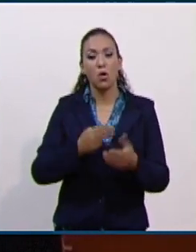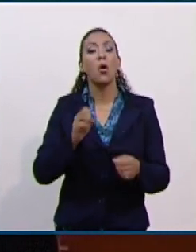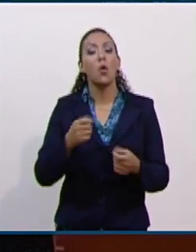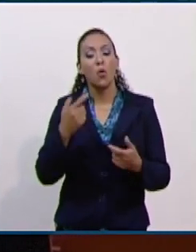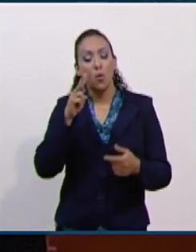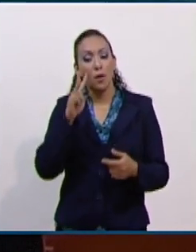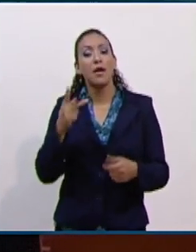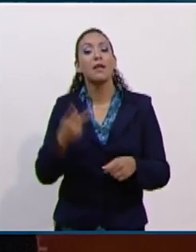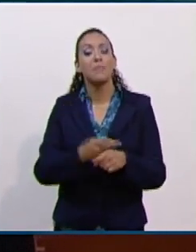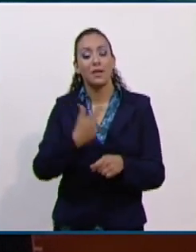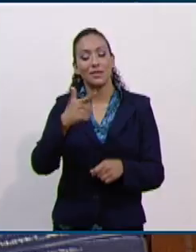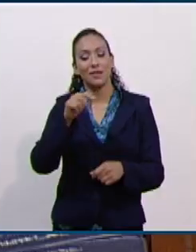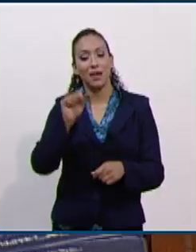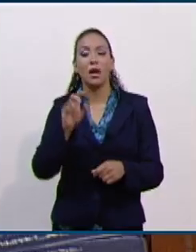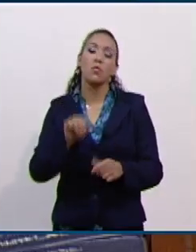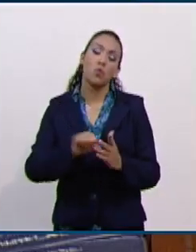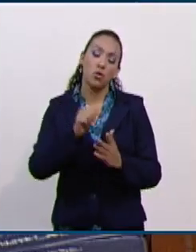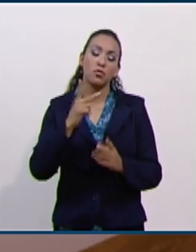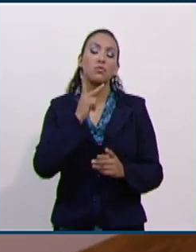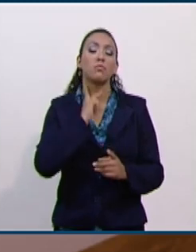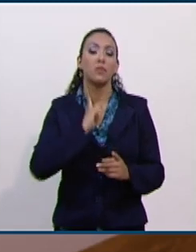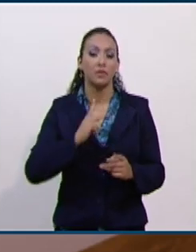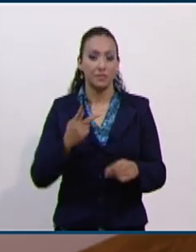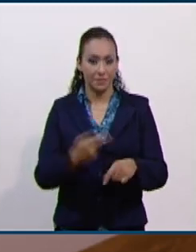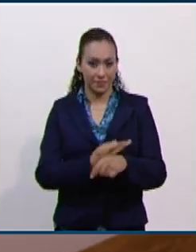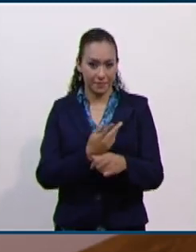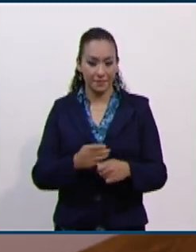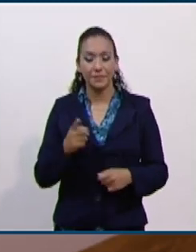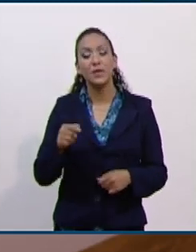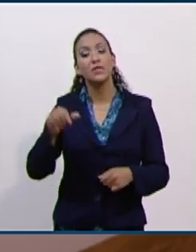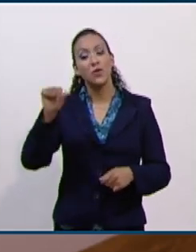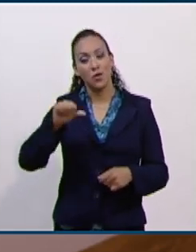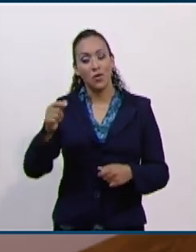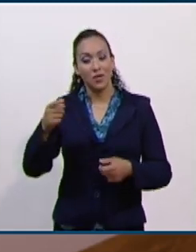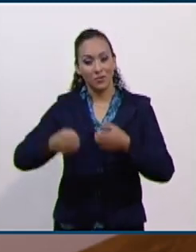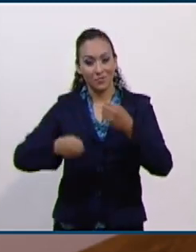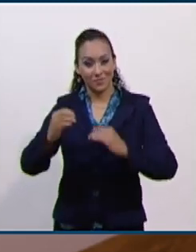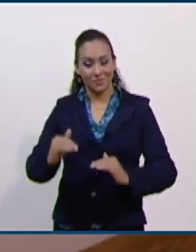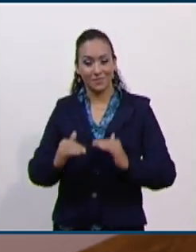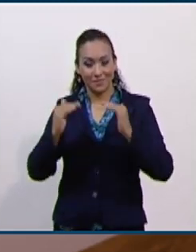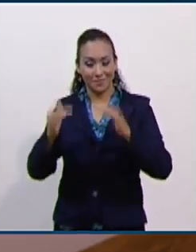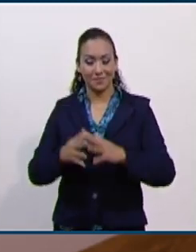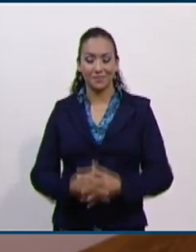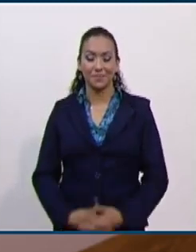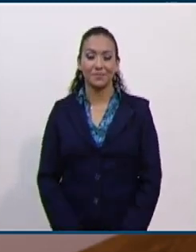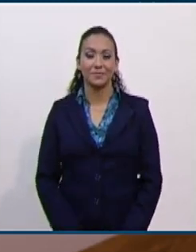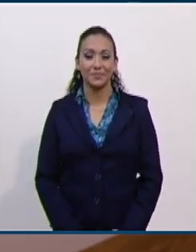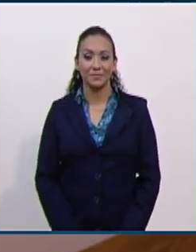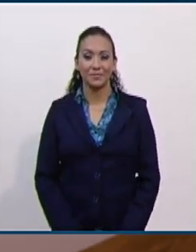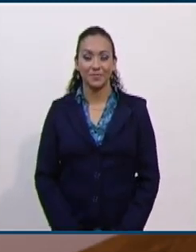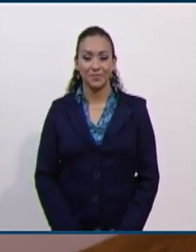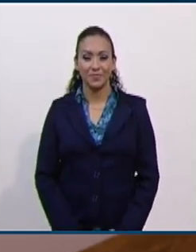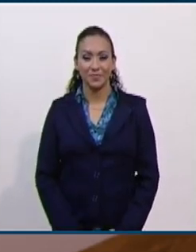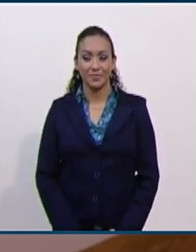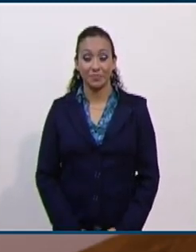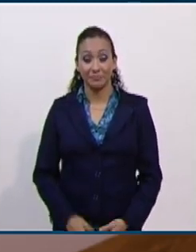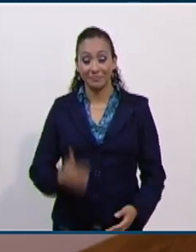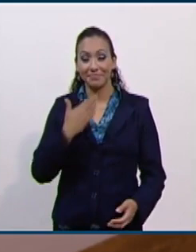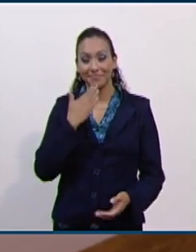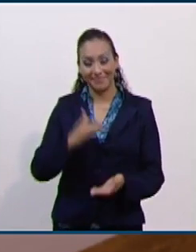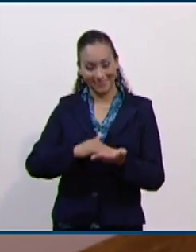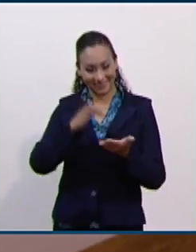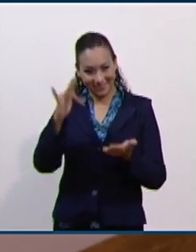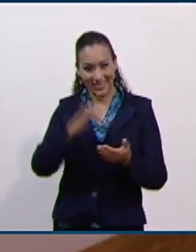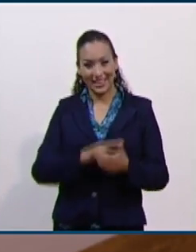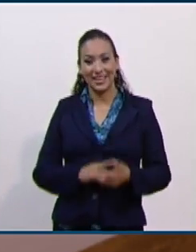otros productos derivados del petróleo. Es lo que resolvió el Pleno de la Corte en la sesión de este jueves. Muchas gracias, Mario,